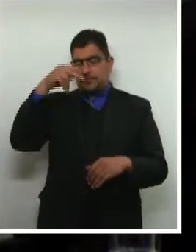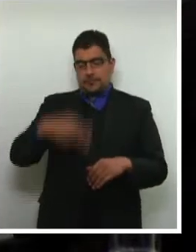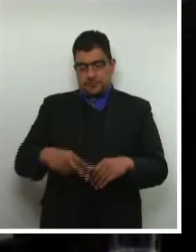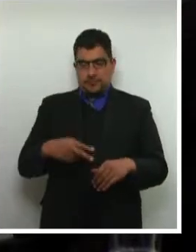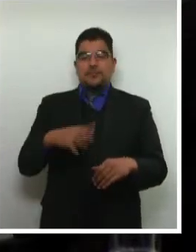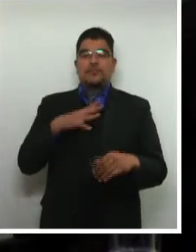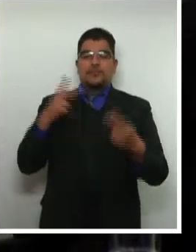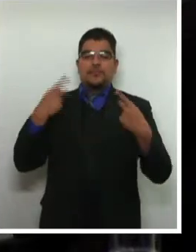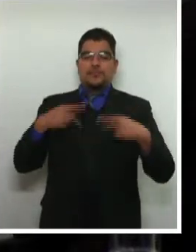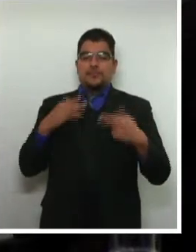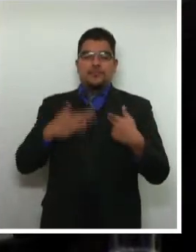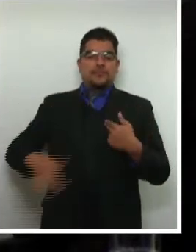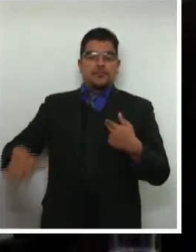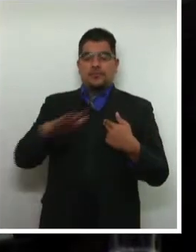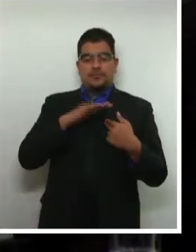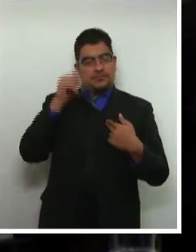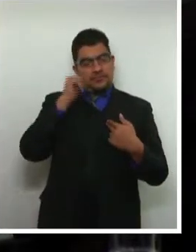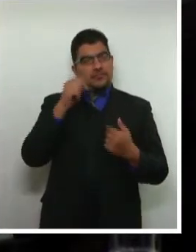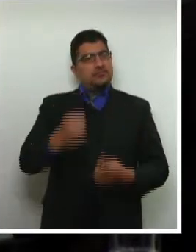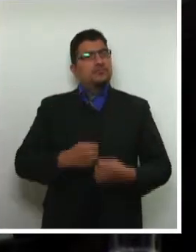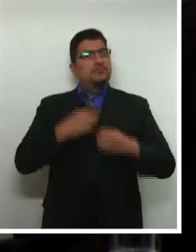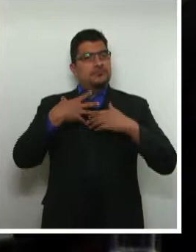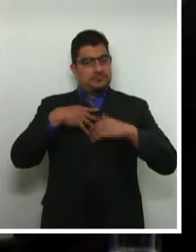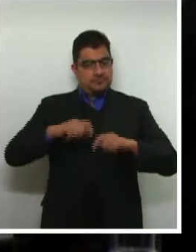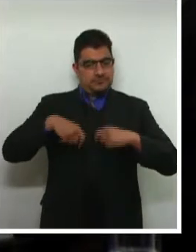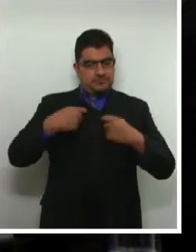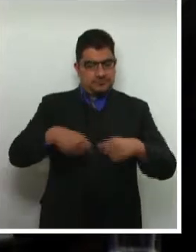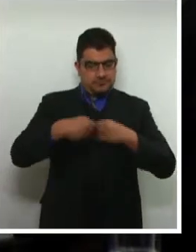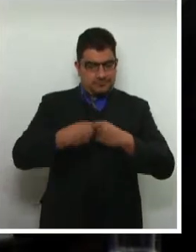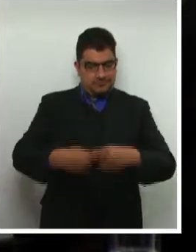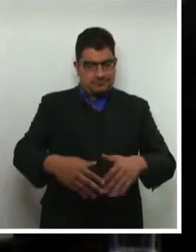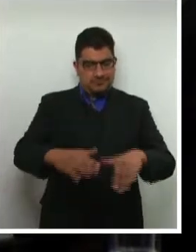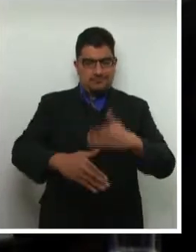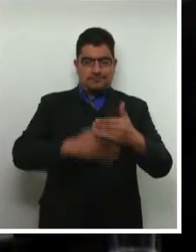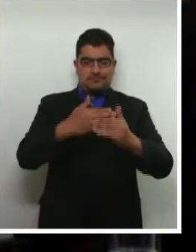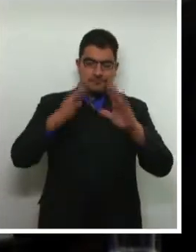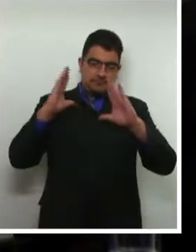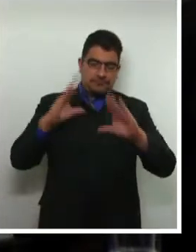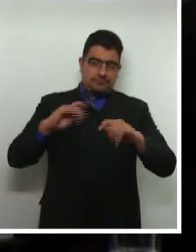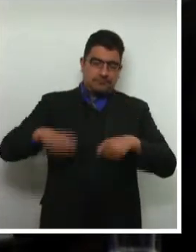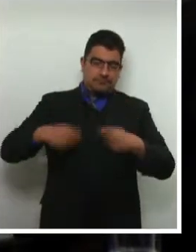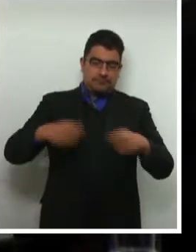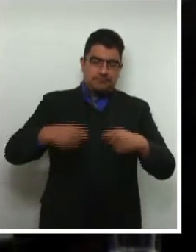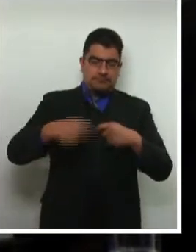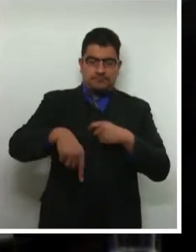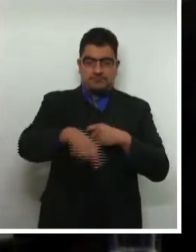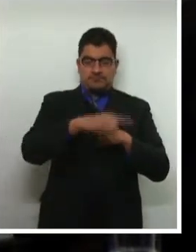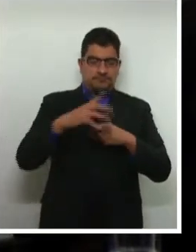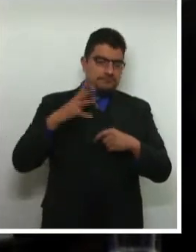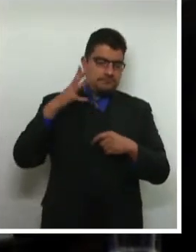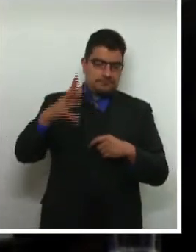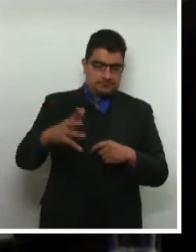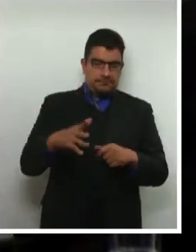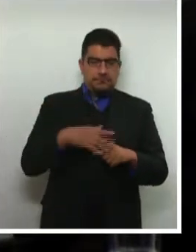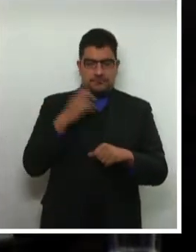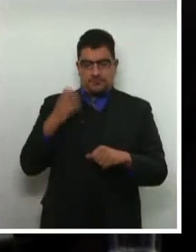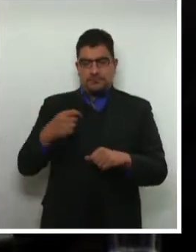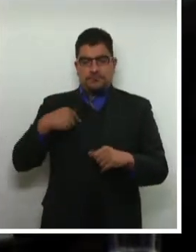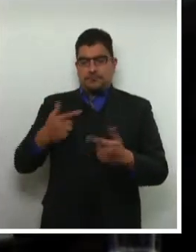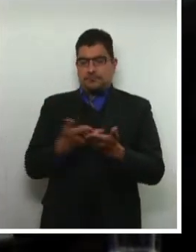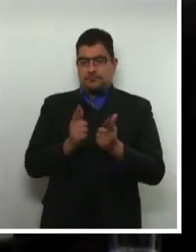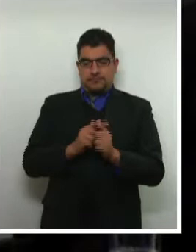somos tendentes a trascender y dejar un legado de valores y enseñanzas para las futuras generaciones. Por eso, mi